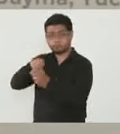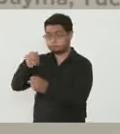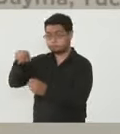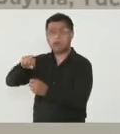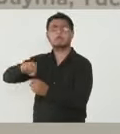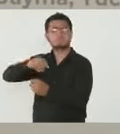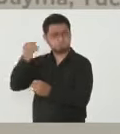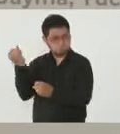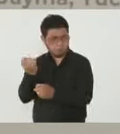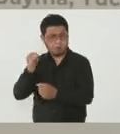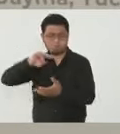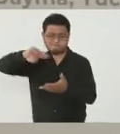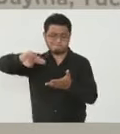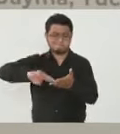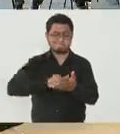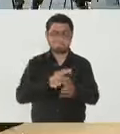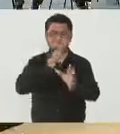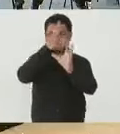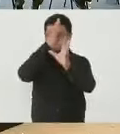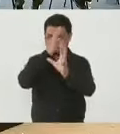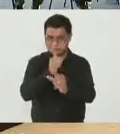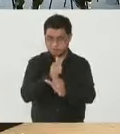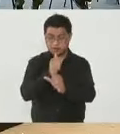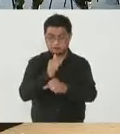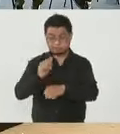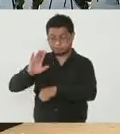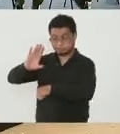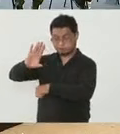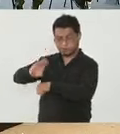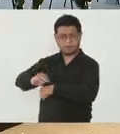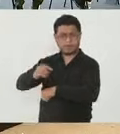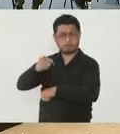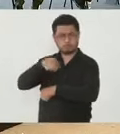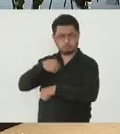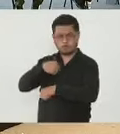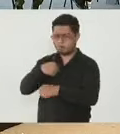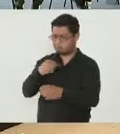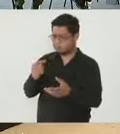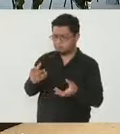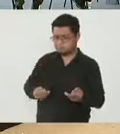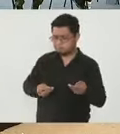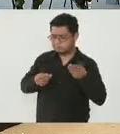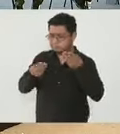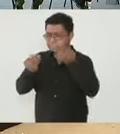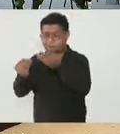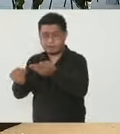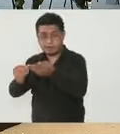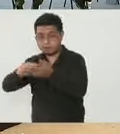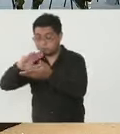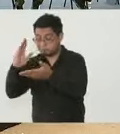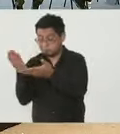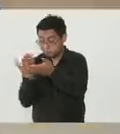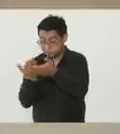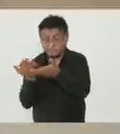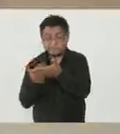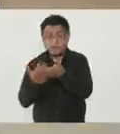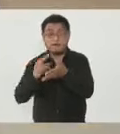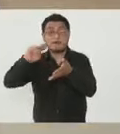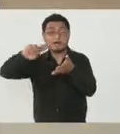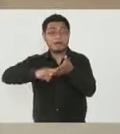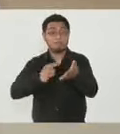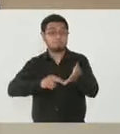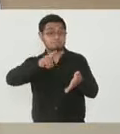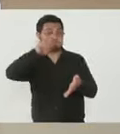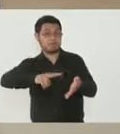firmado también el acuerdo, señor presidente. Y si me lo permite, le voy a entregar en un momento más una carpeta con las firmas para que vea que el compromiso